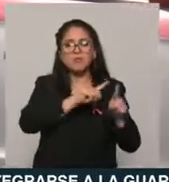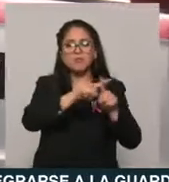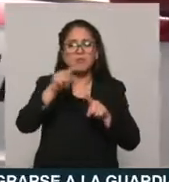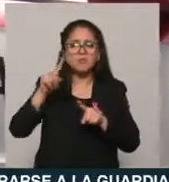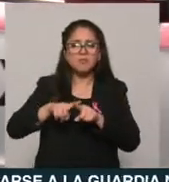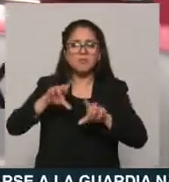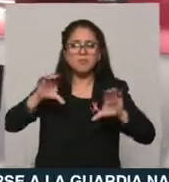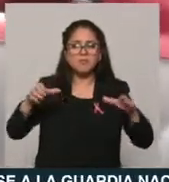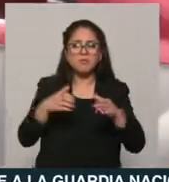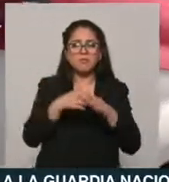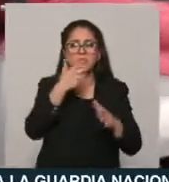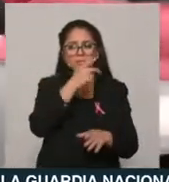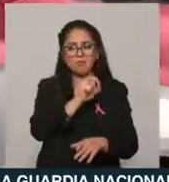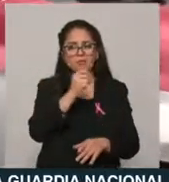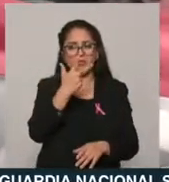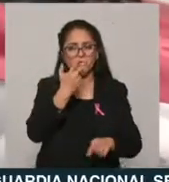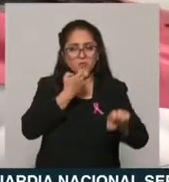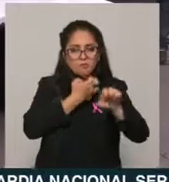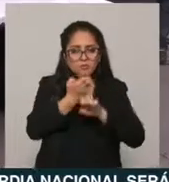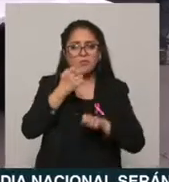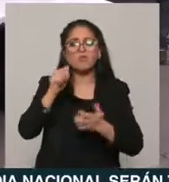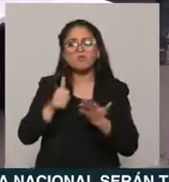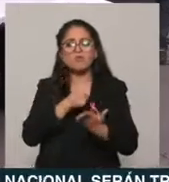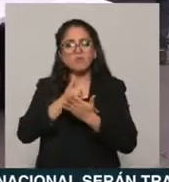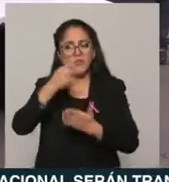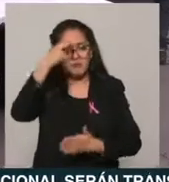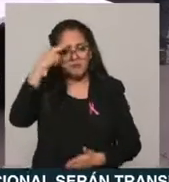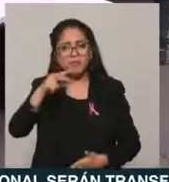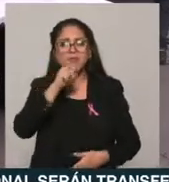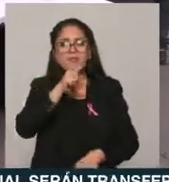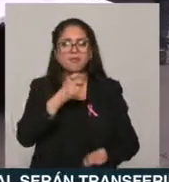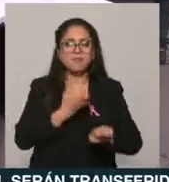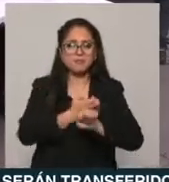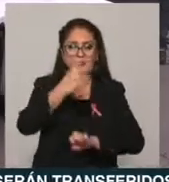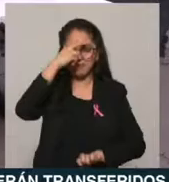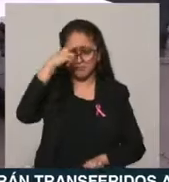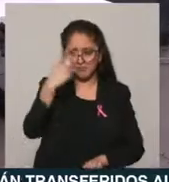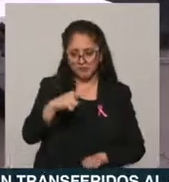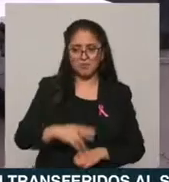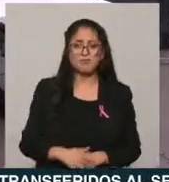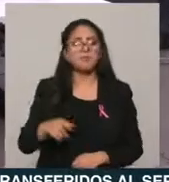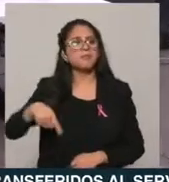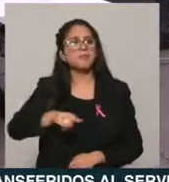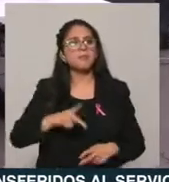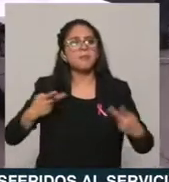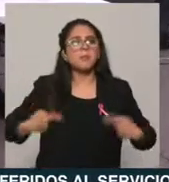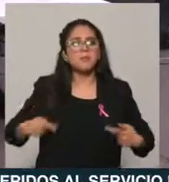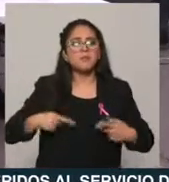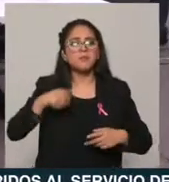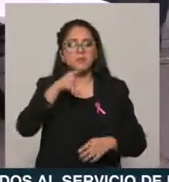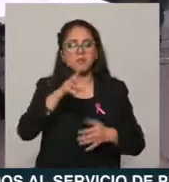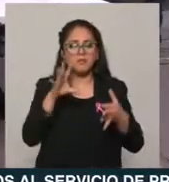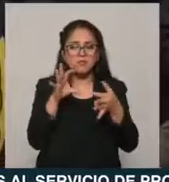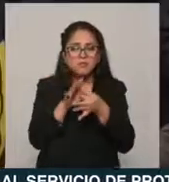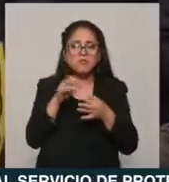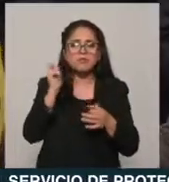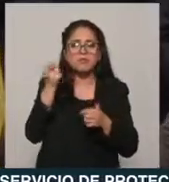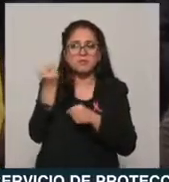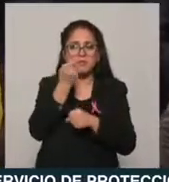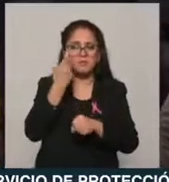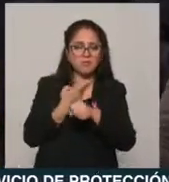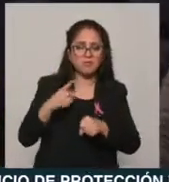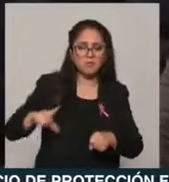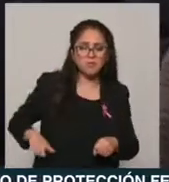México y el Estado de México. Los transportistas agremiados reclaman que las mesas de diálogo con la Secretaría de Gobernación y